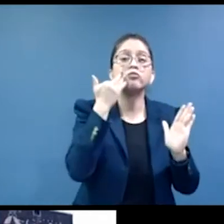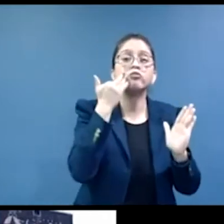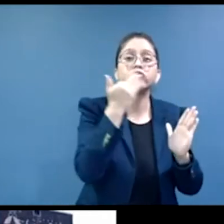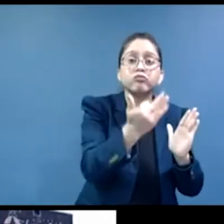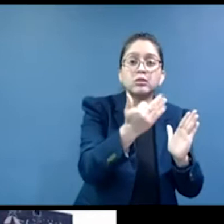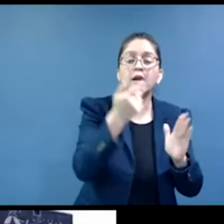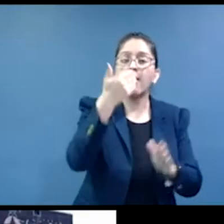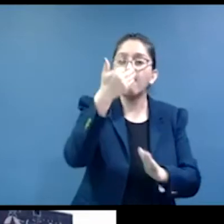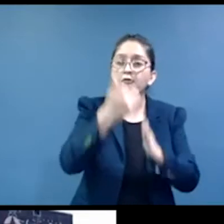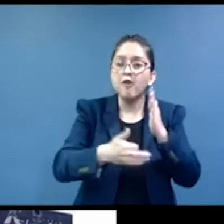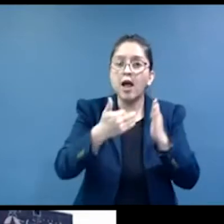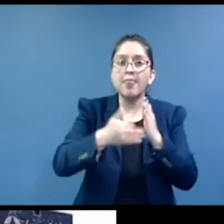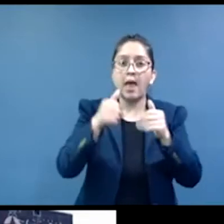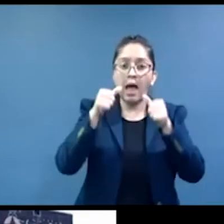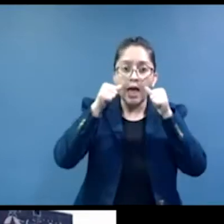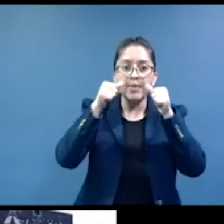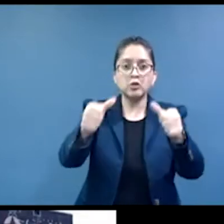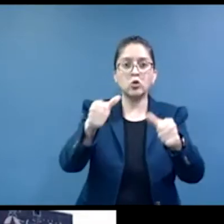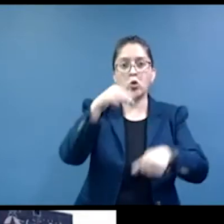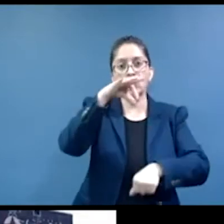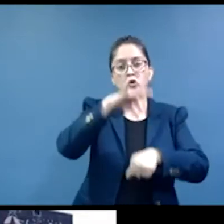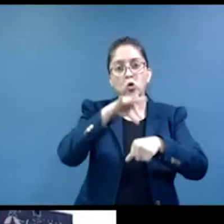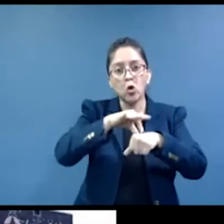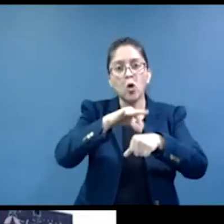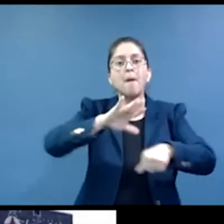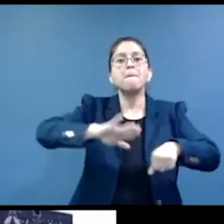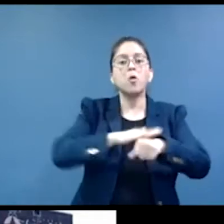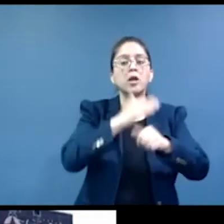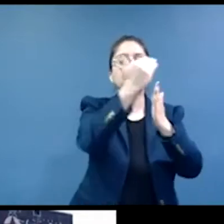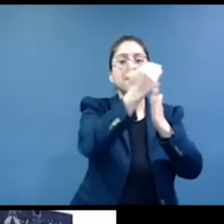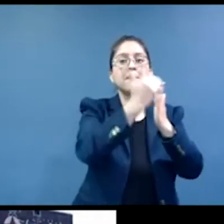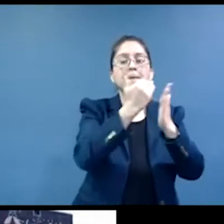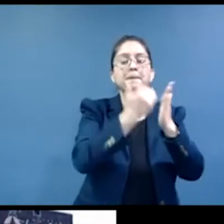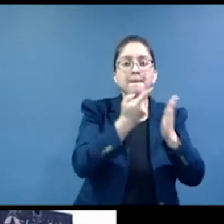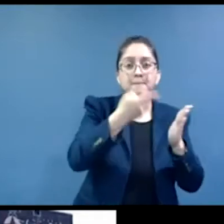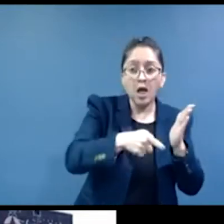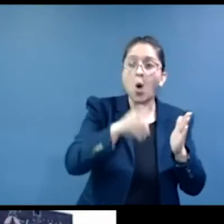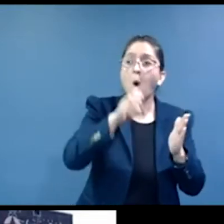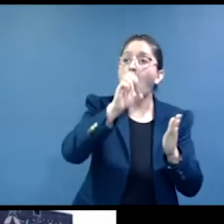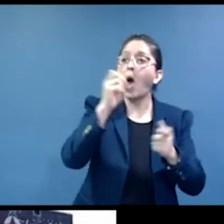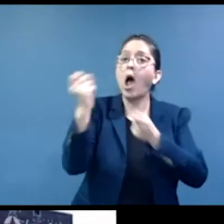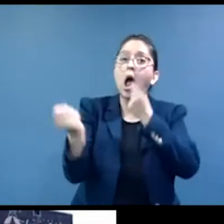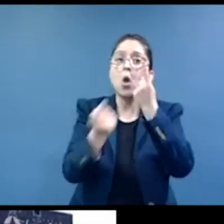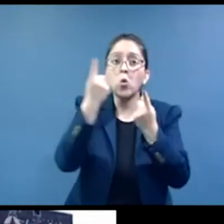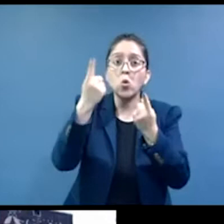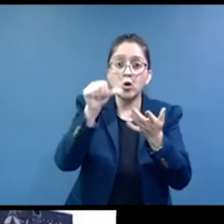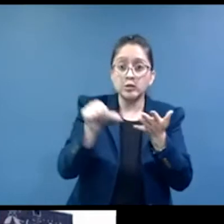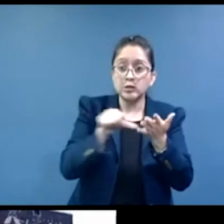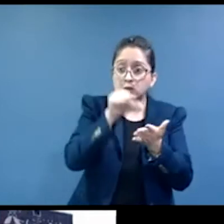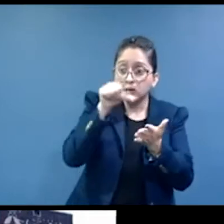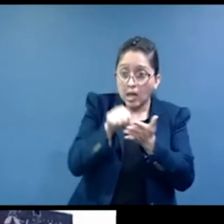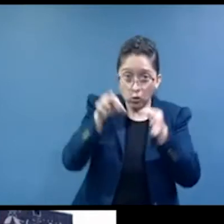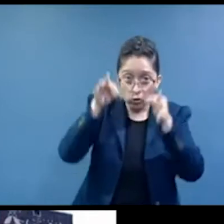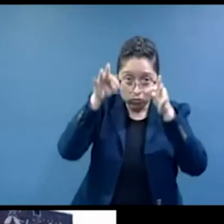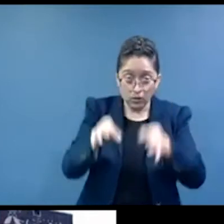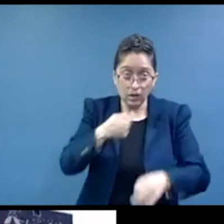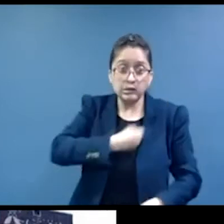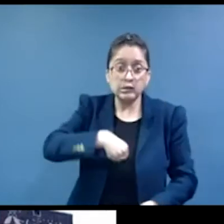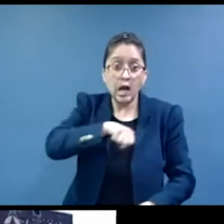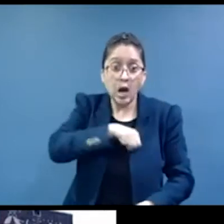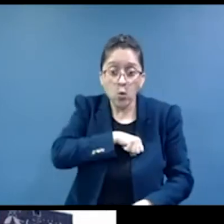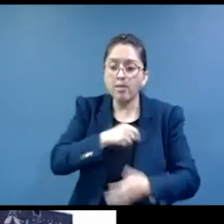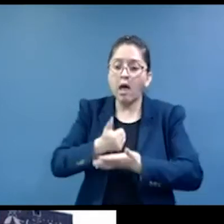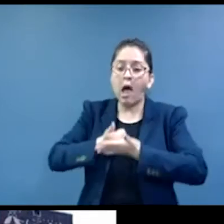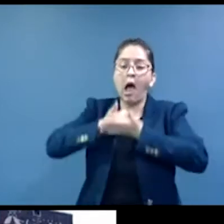por estos criterios que se imponen, sino porque en realidad son muy pocos los centros médicos donde estos procedimientos se están realizando, ¿no? Y en